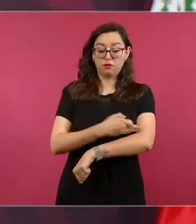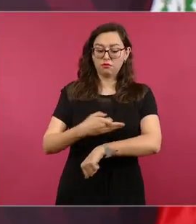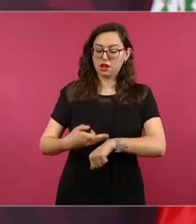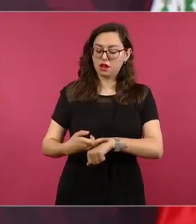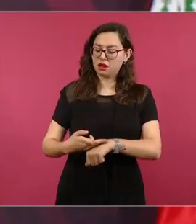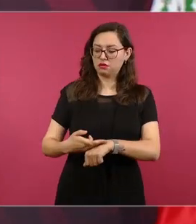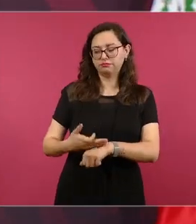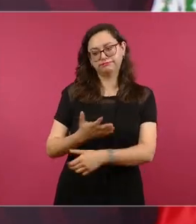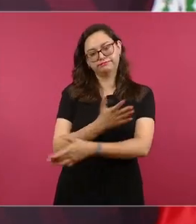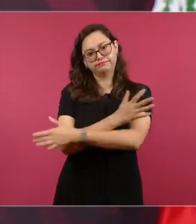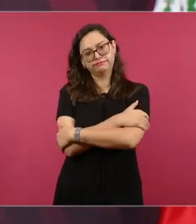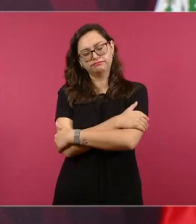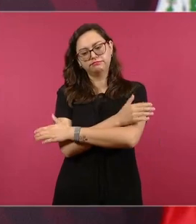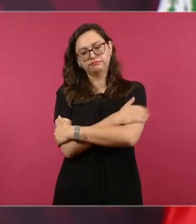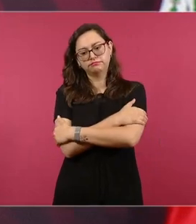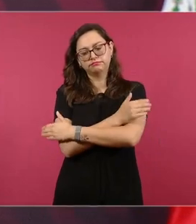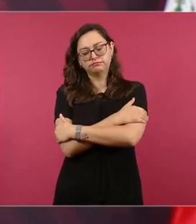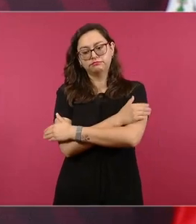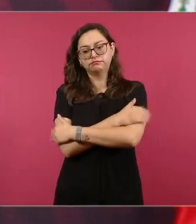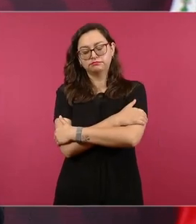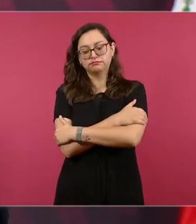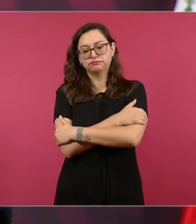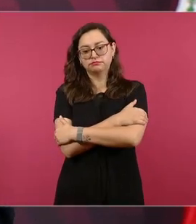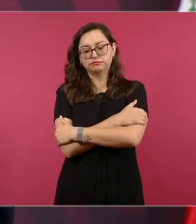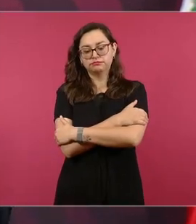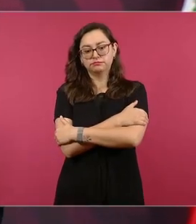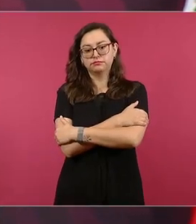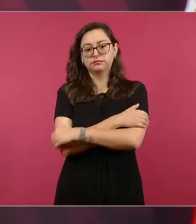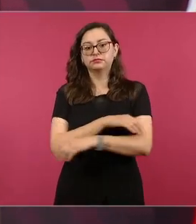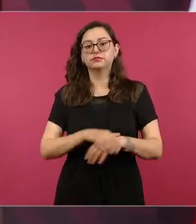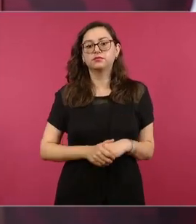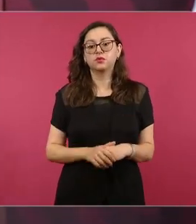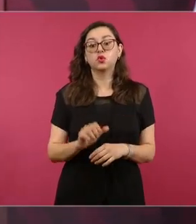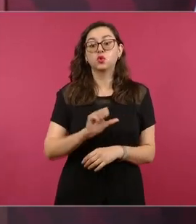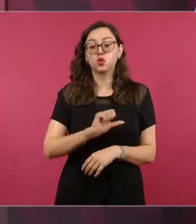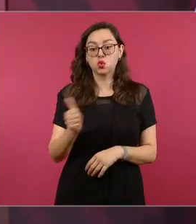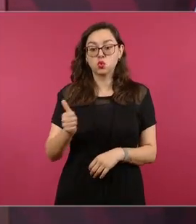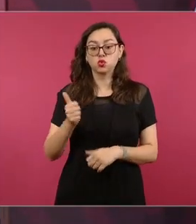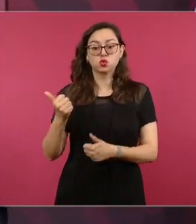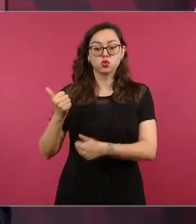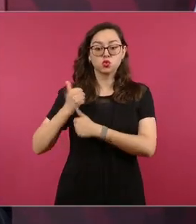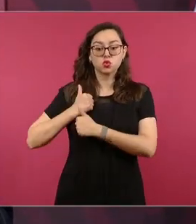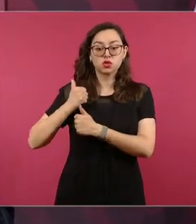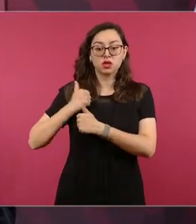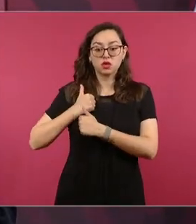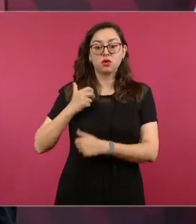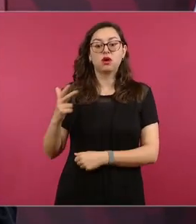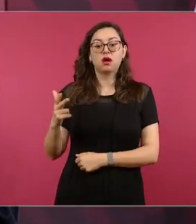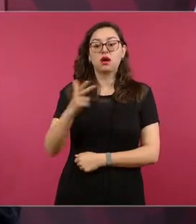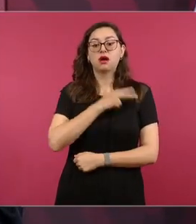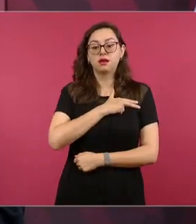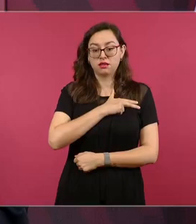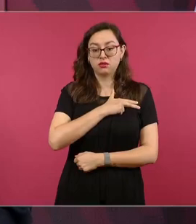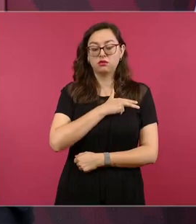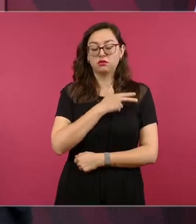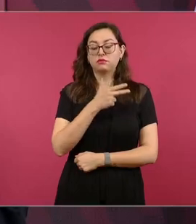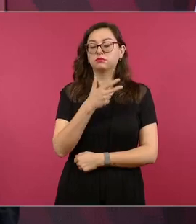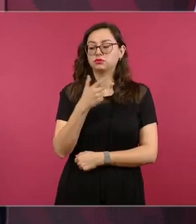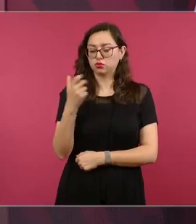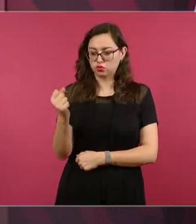vida primero otro herido afortunadamente ya este